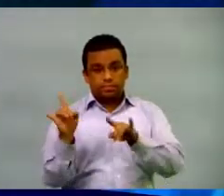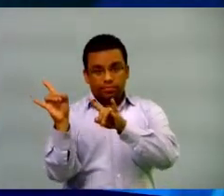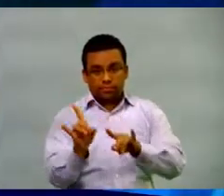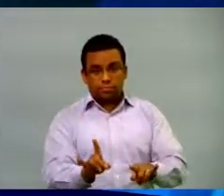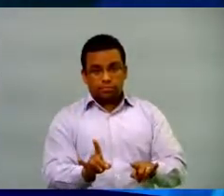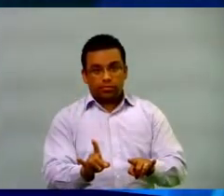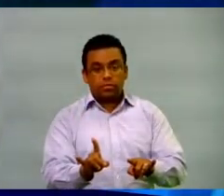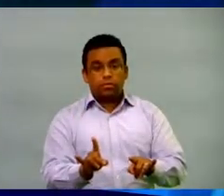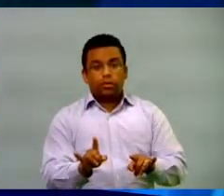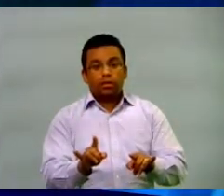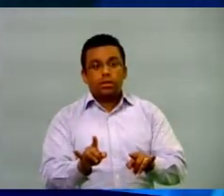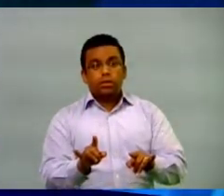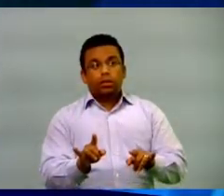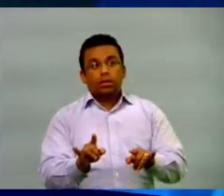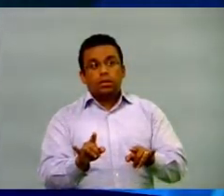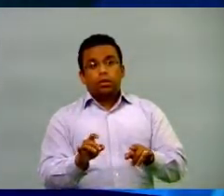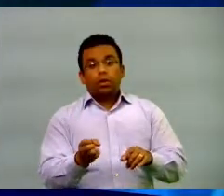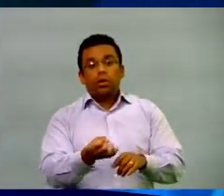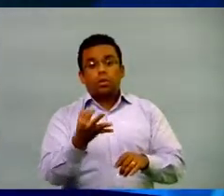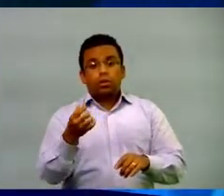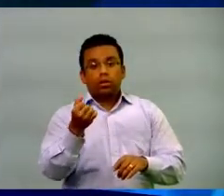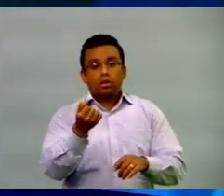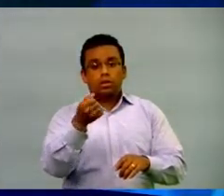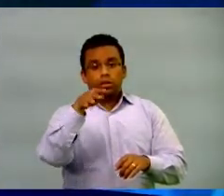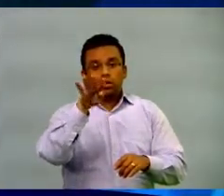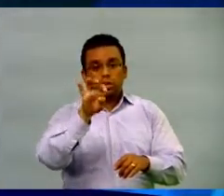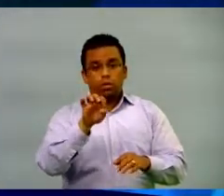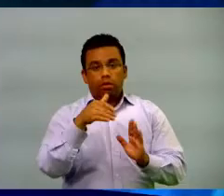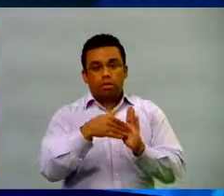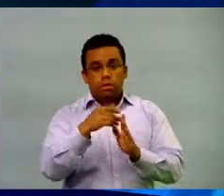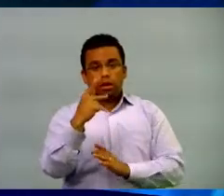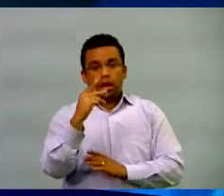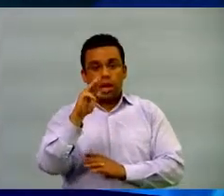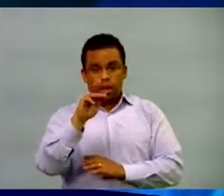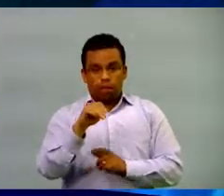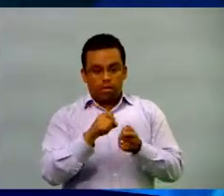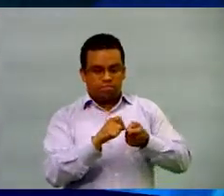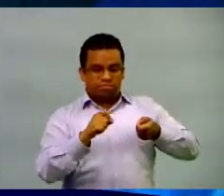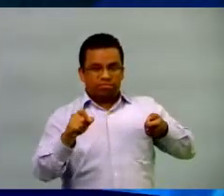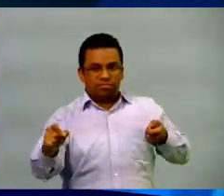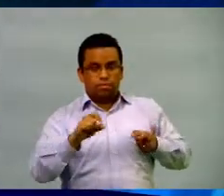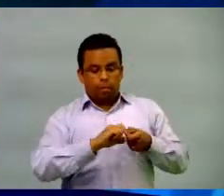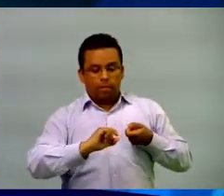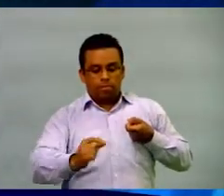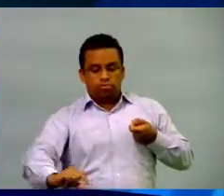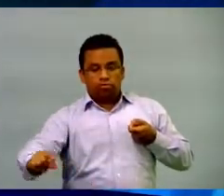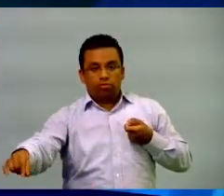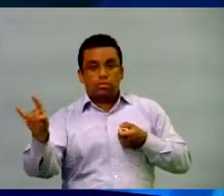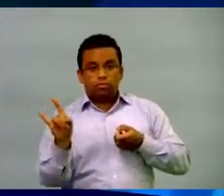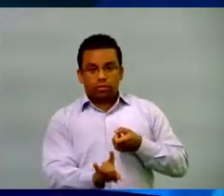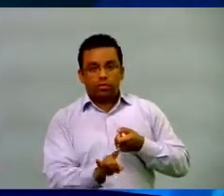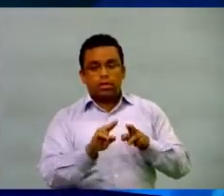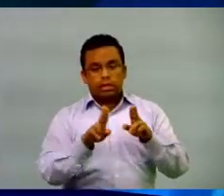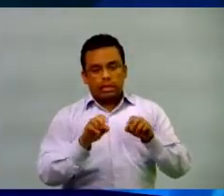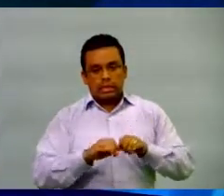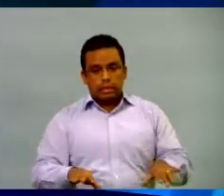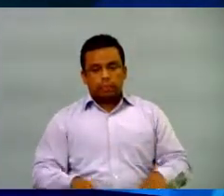en un tendido de 19.000 kilómetros de fibra. Algunas tendencias en cuanto a aprendizaje.